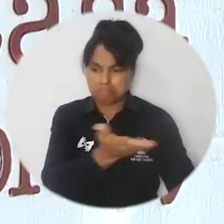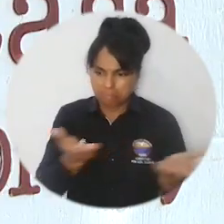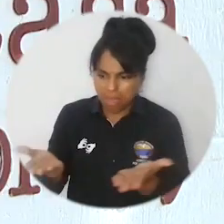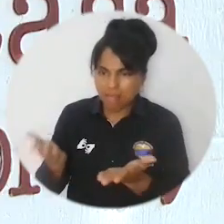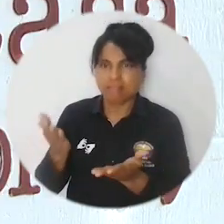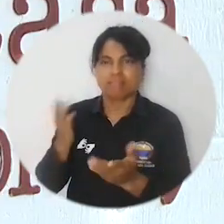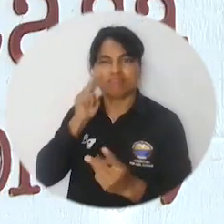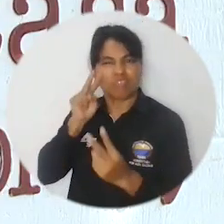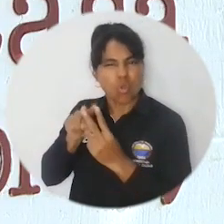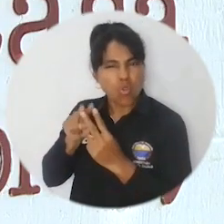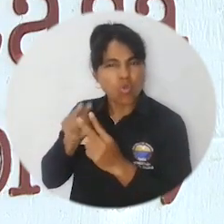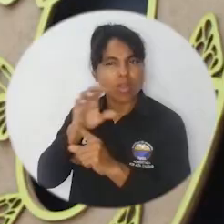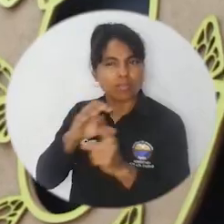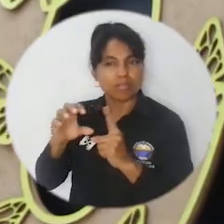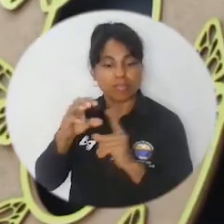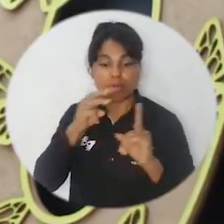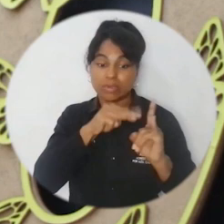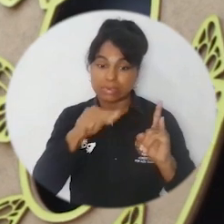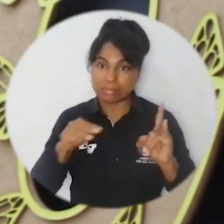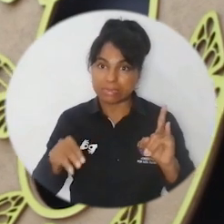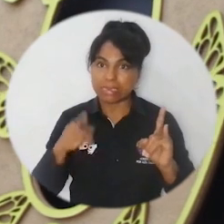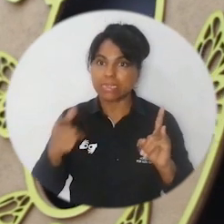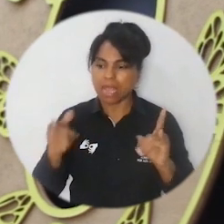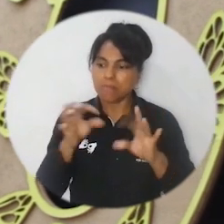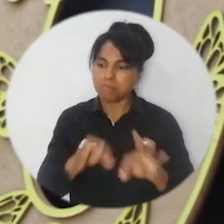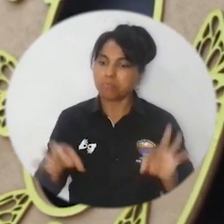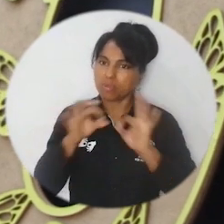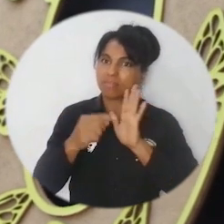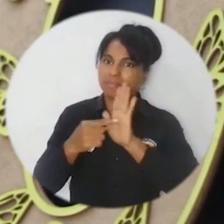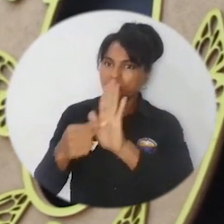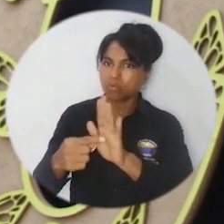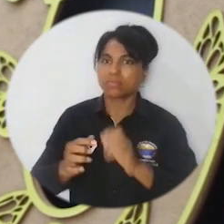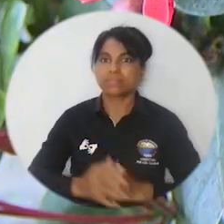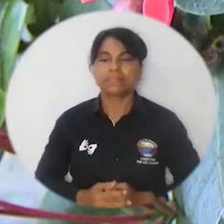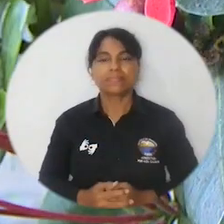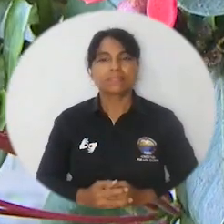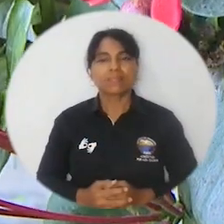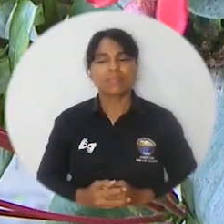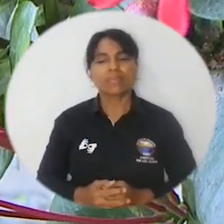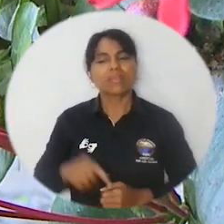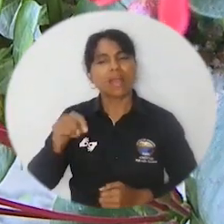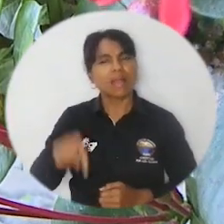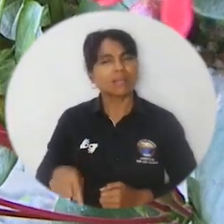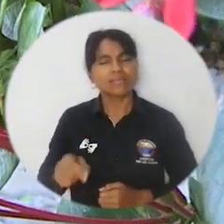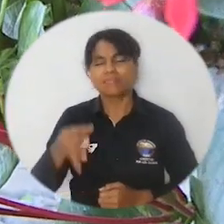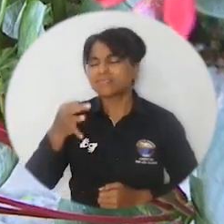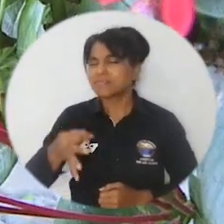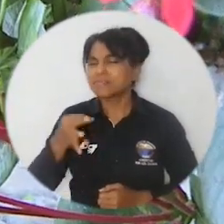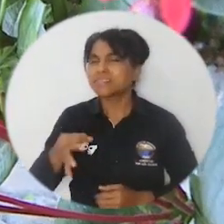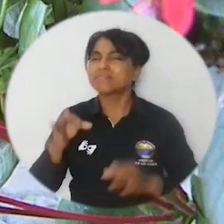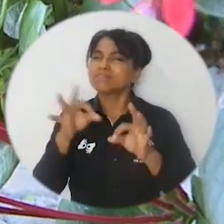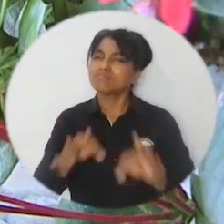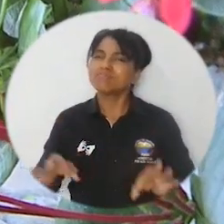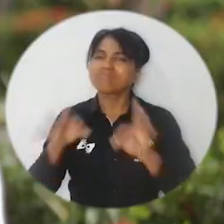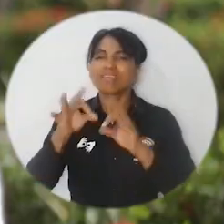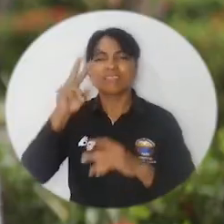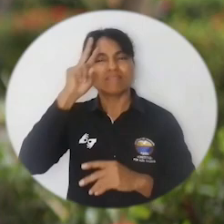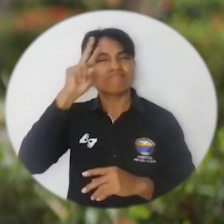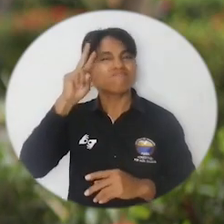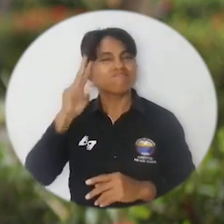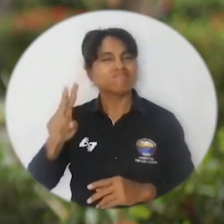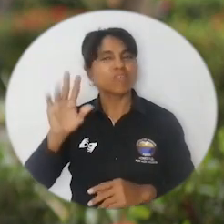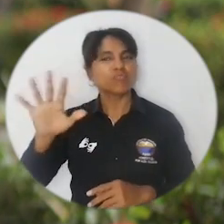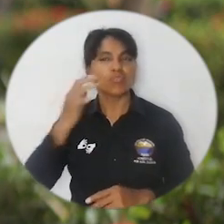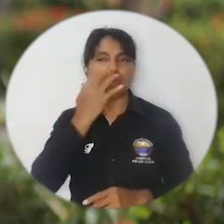destino cultural y la Universidad del Magdalena para darle la importancia que se merece. Nosotros lo que siempre tratamos acá es de darle la